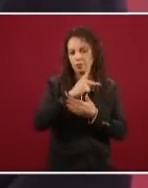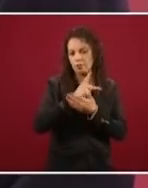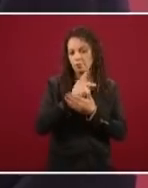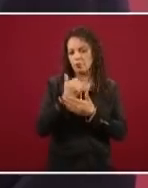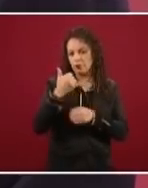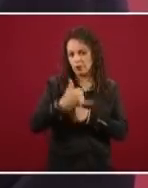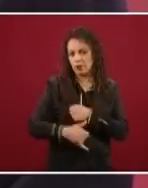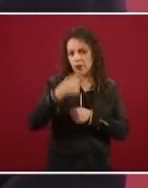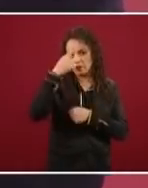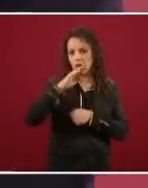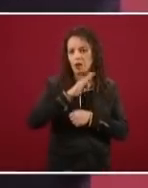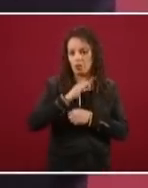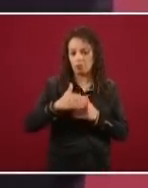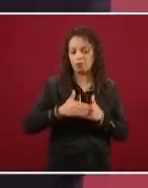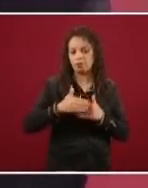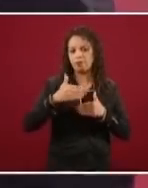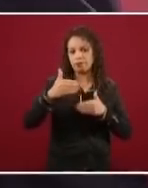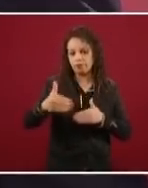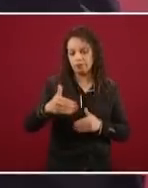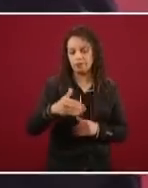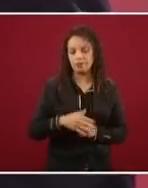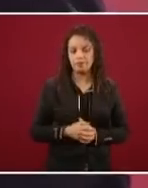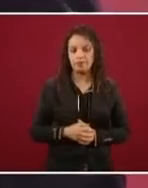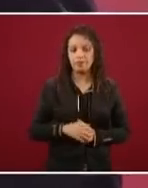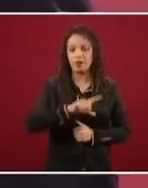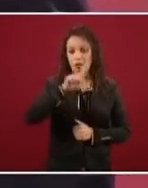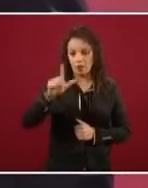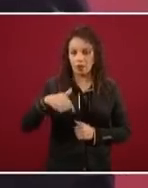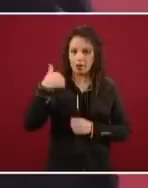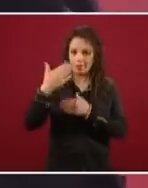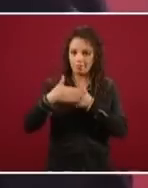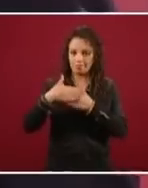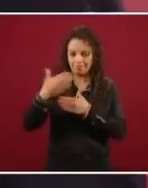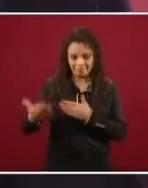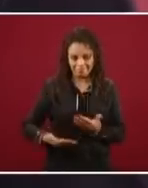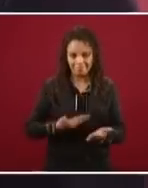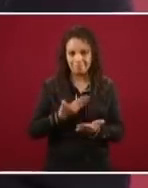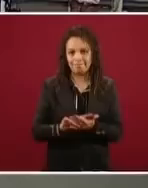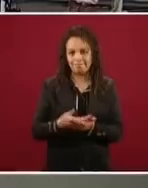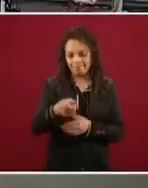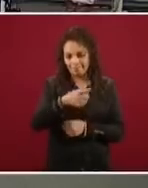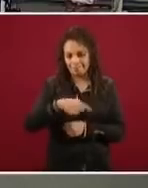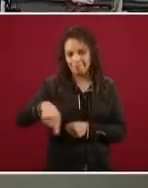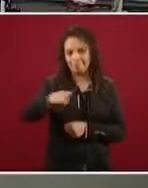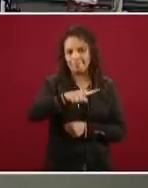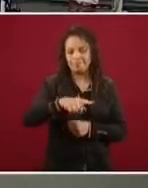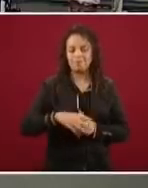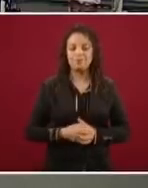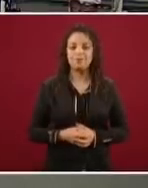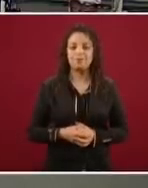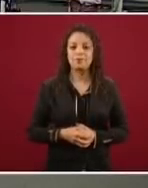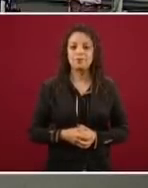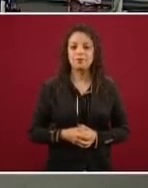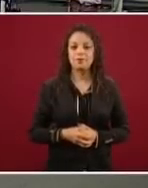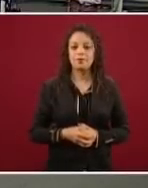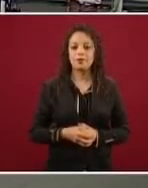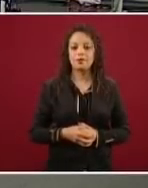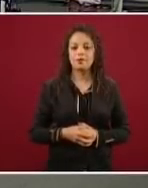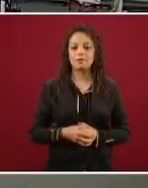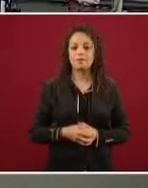avanzar y nos vamos a presentar aquí con ustedes muchos los proyectos de inversión